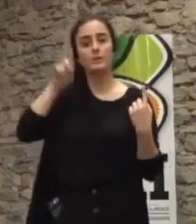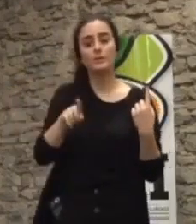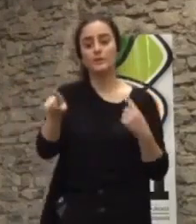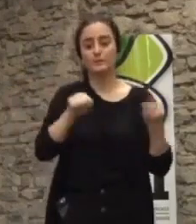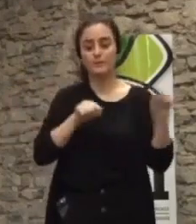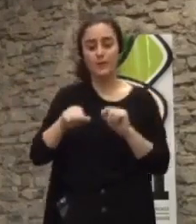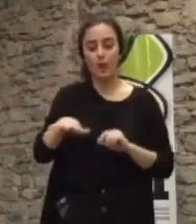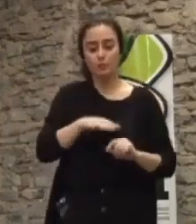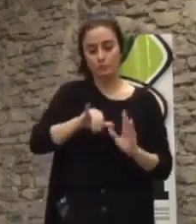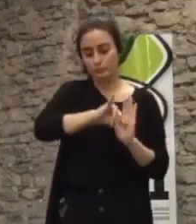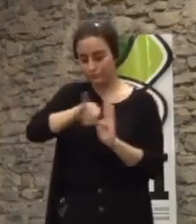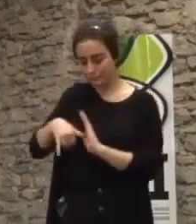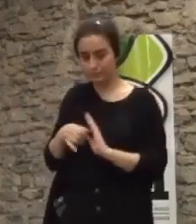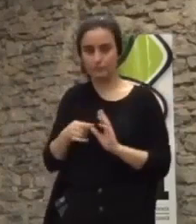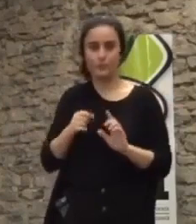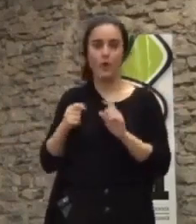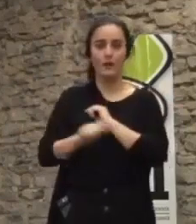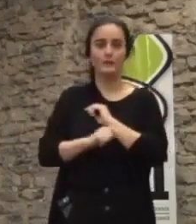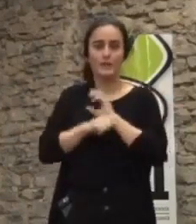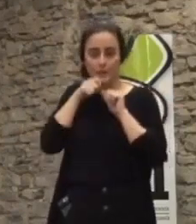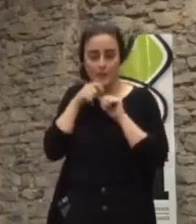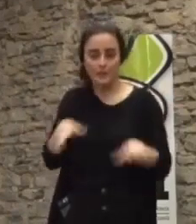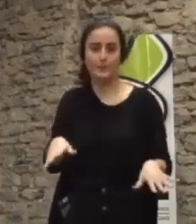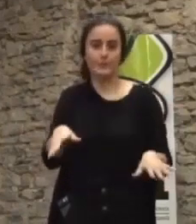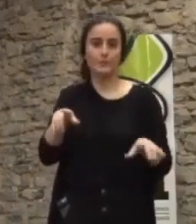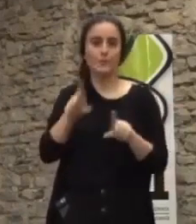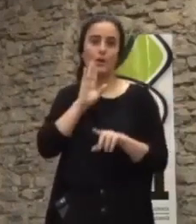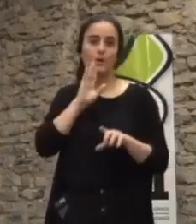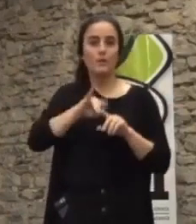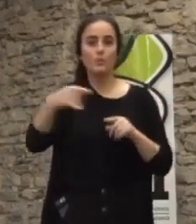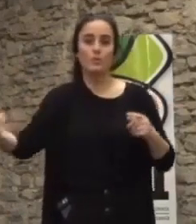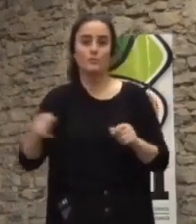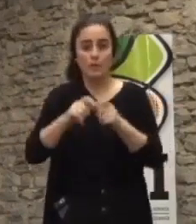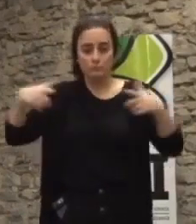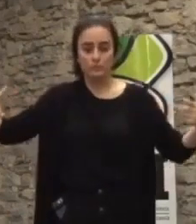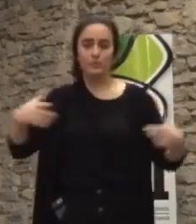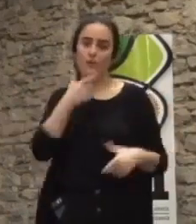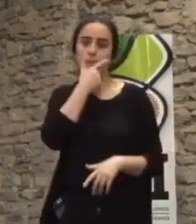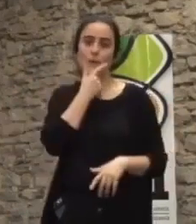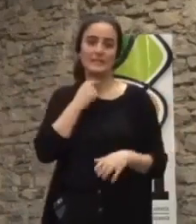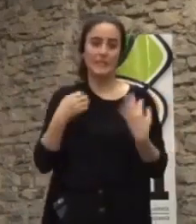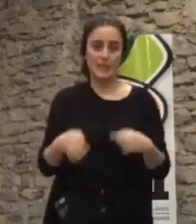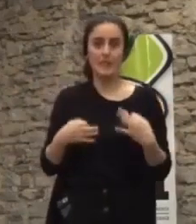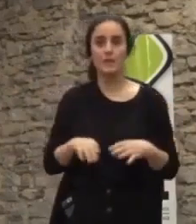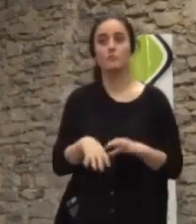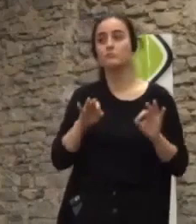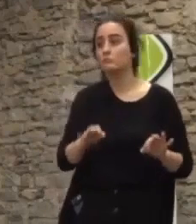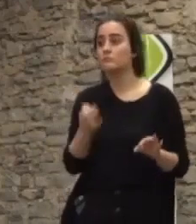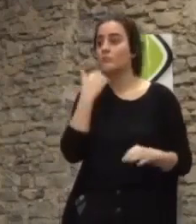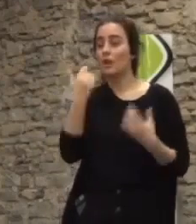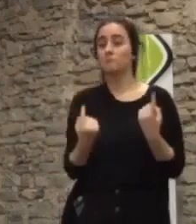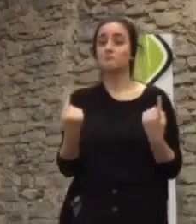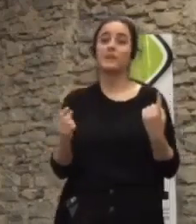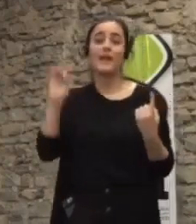sus entornos la estrategia antirrumores, ¿no?, generar esos efectos multiplicadores que decía, ¿no?, de una forma sencilla. Bueno, estas son algunas de las